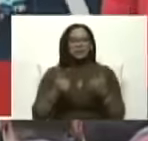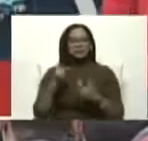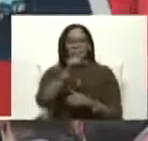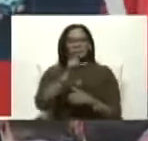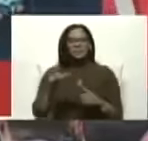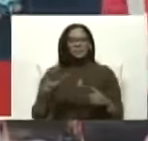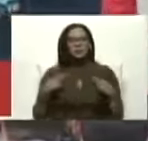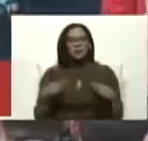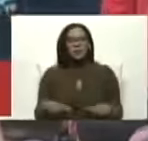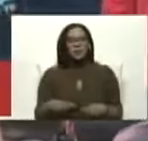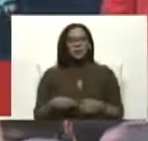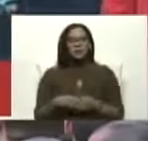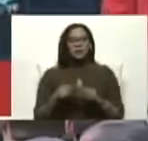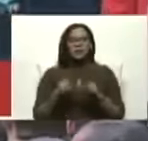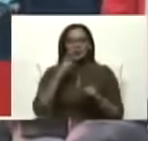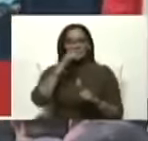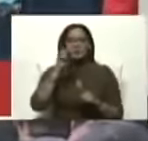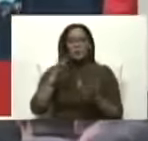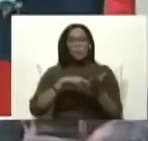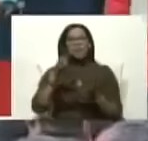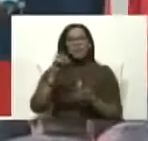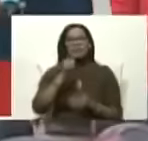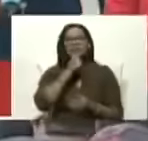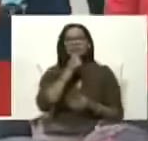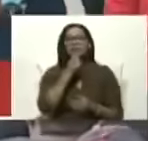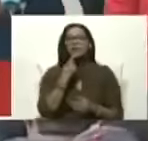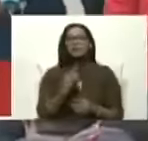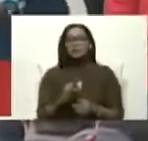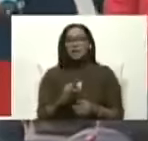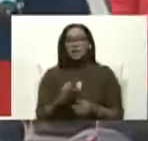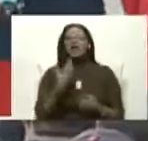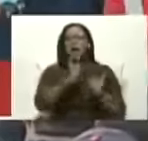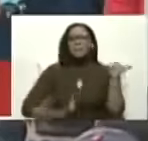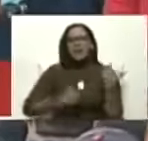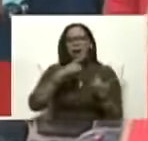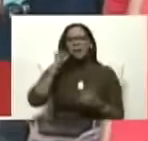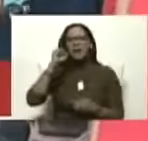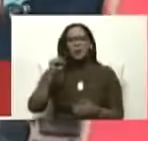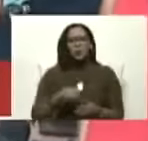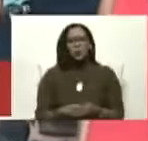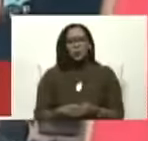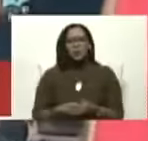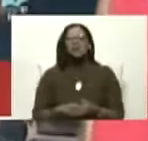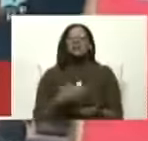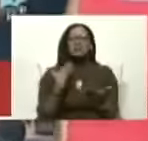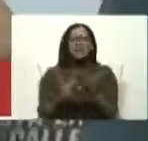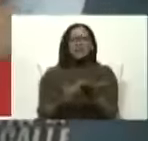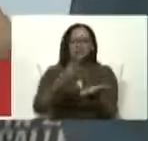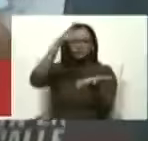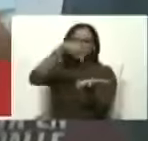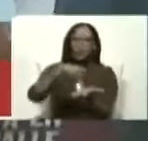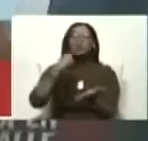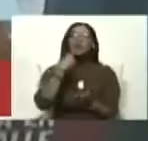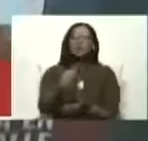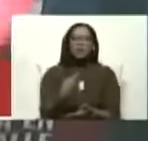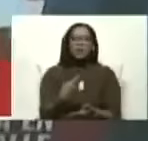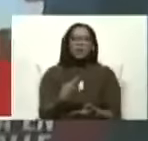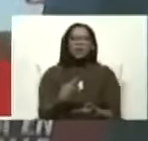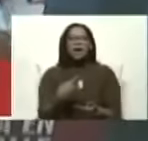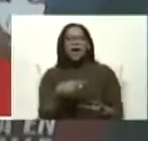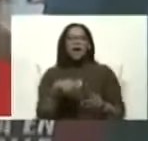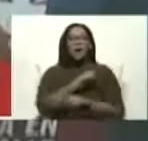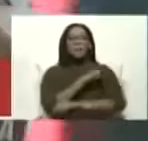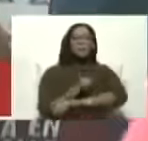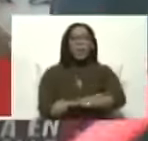humanos. Pero en el año 2020, ¿quién lo decía? El presidente Nicolás Maduro, y se plantó y le dijo a los